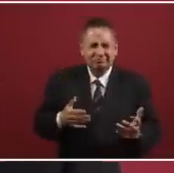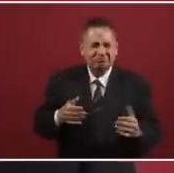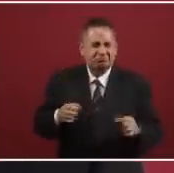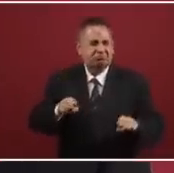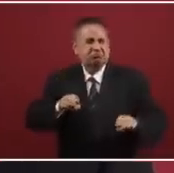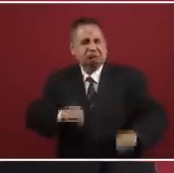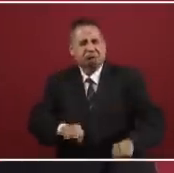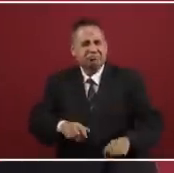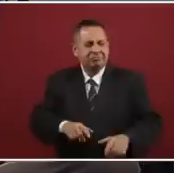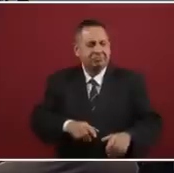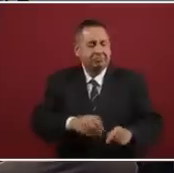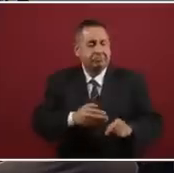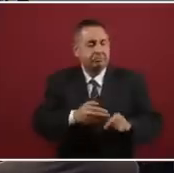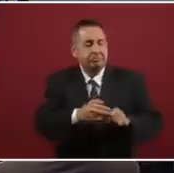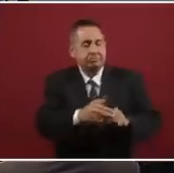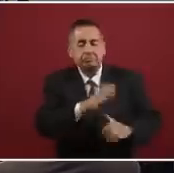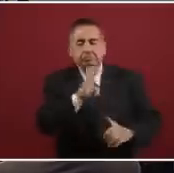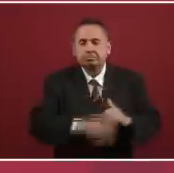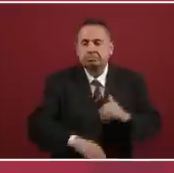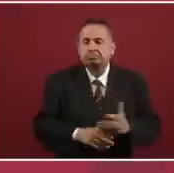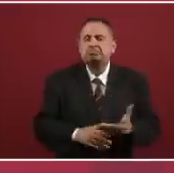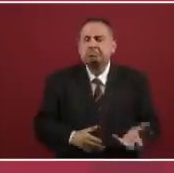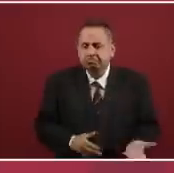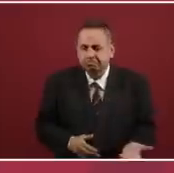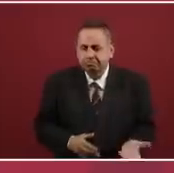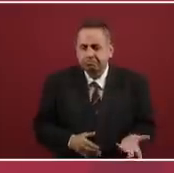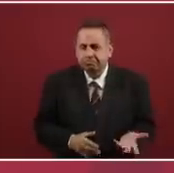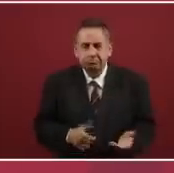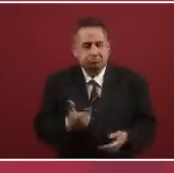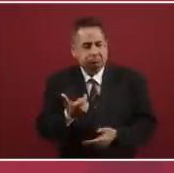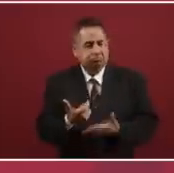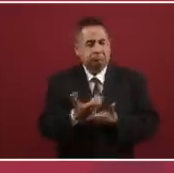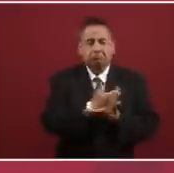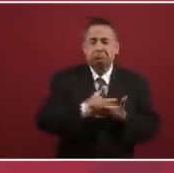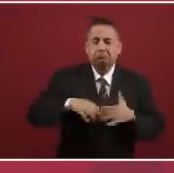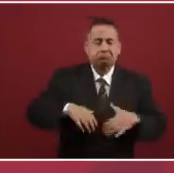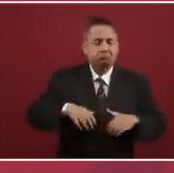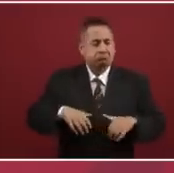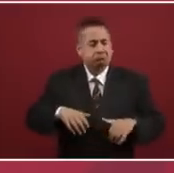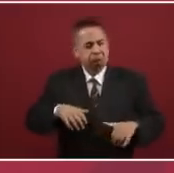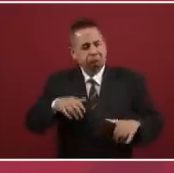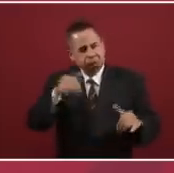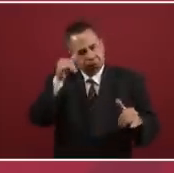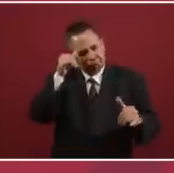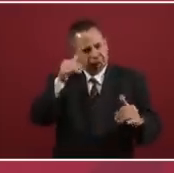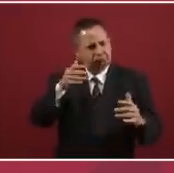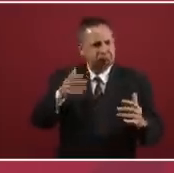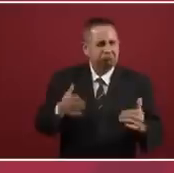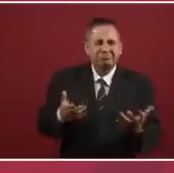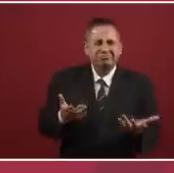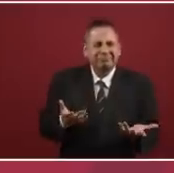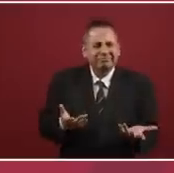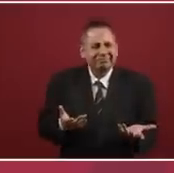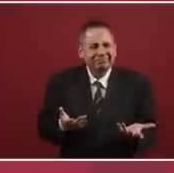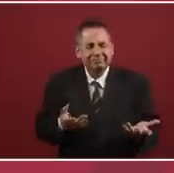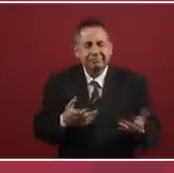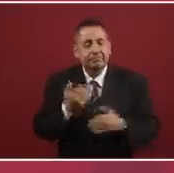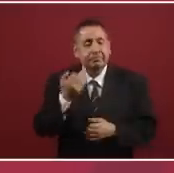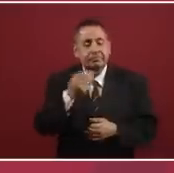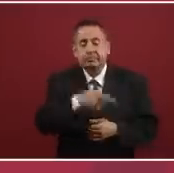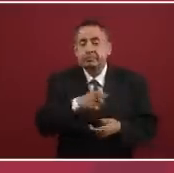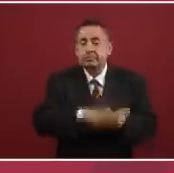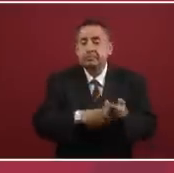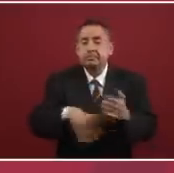prepotentes durante un tiempo que tienen dinero, un tiempo, porque todo eso